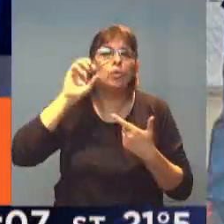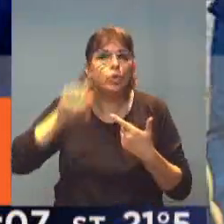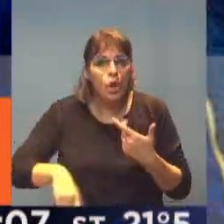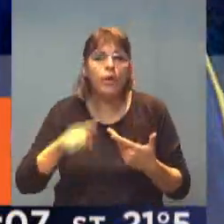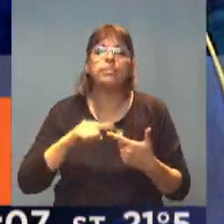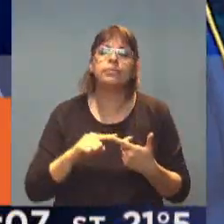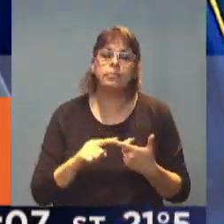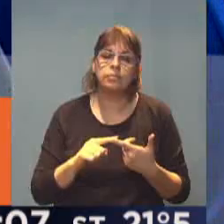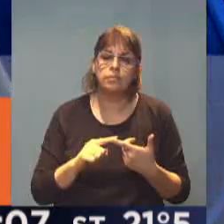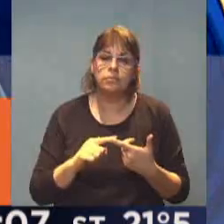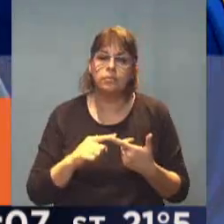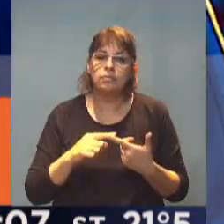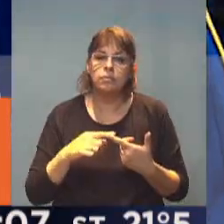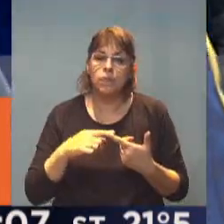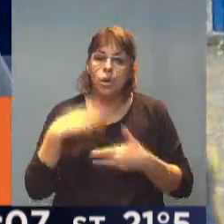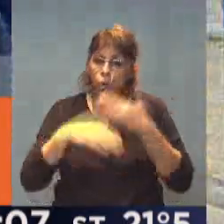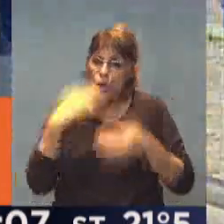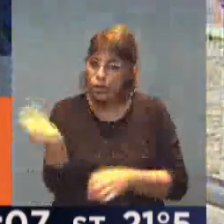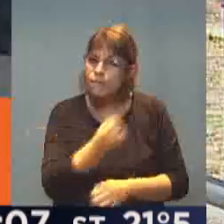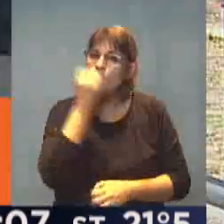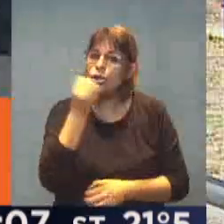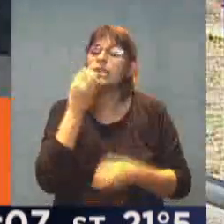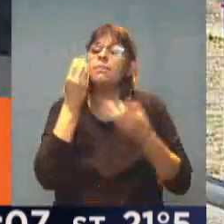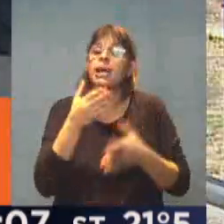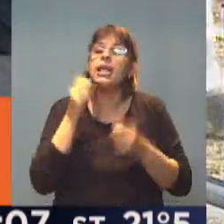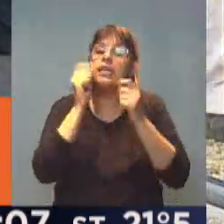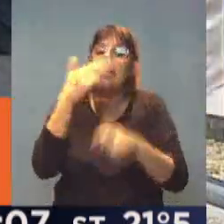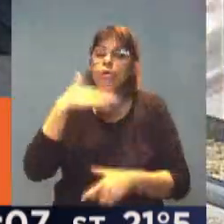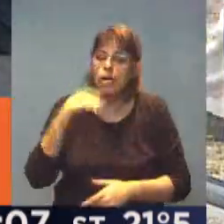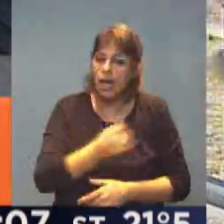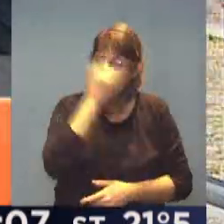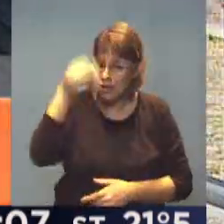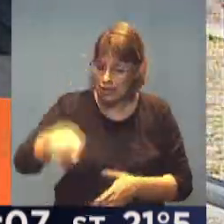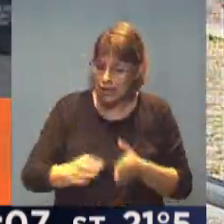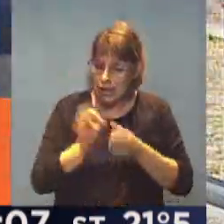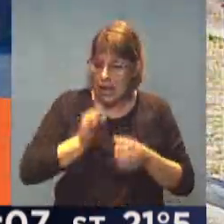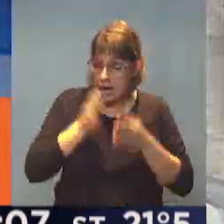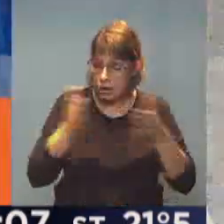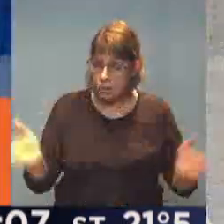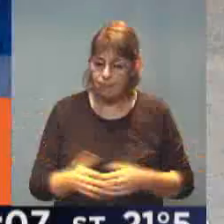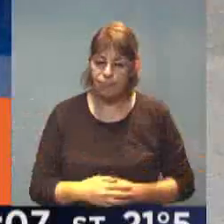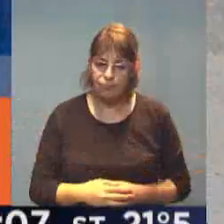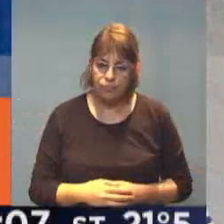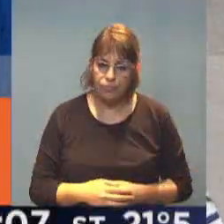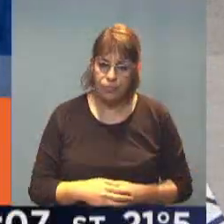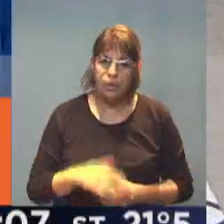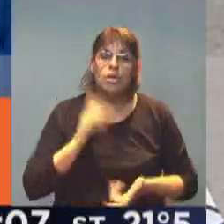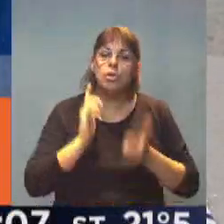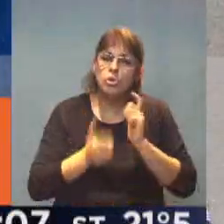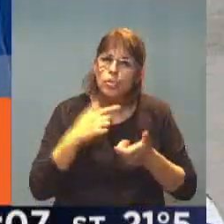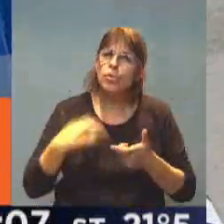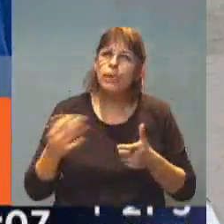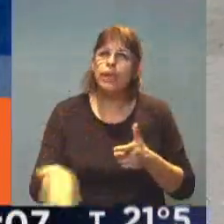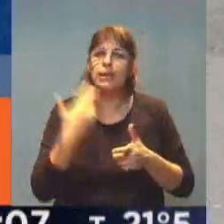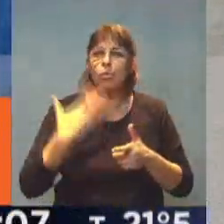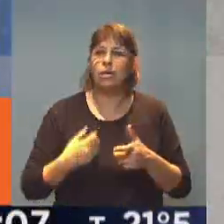esos fueron los clave para que Boca salga campeón este año. Cuando tuvo que levantar con Newell's, con